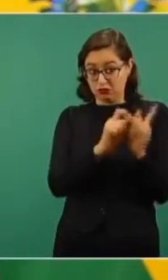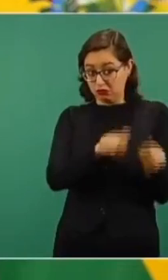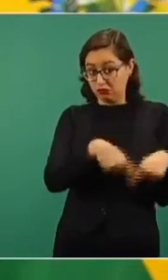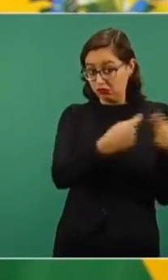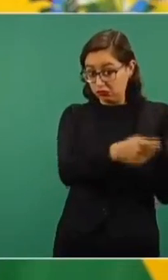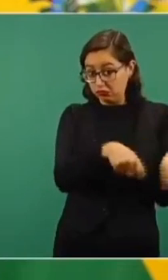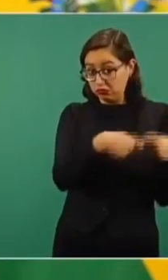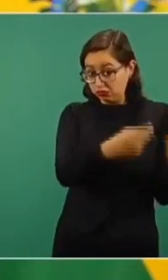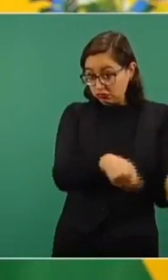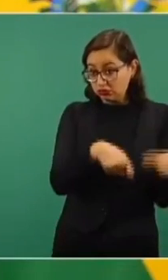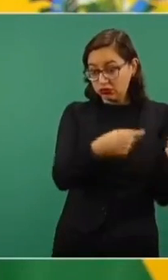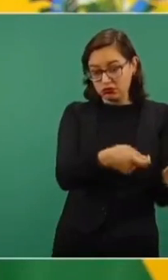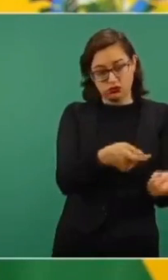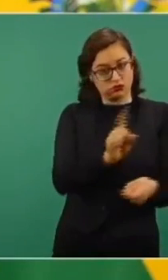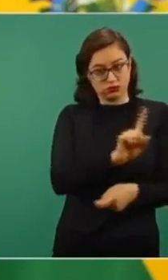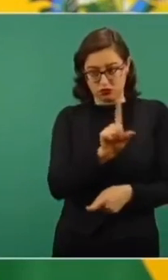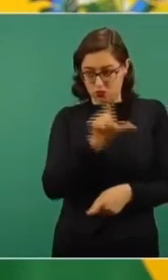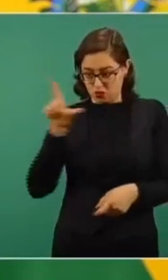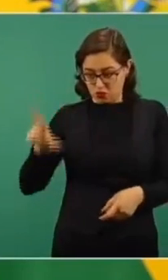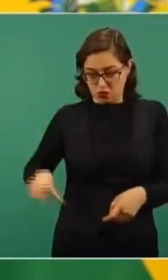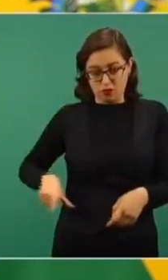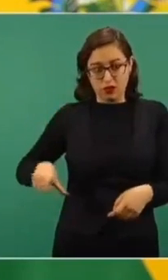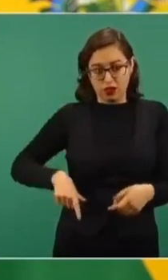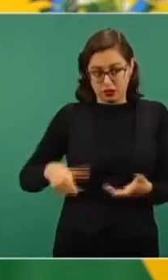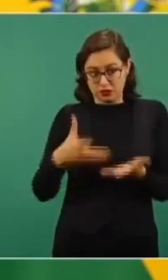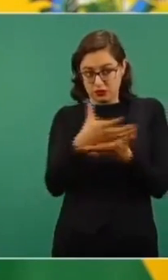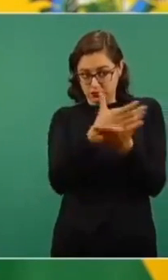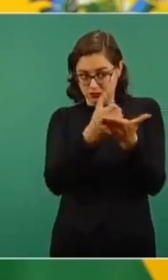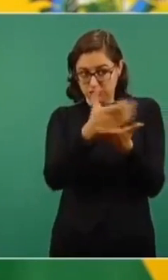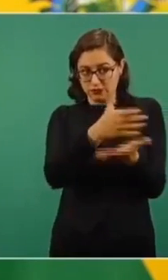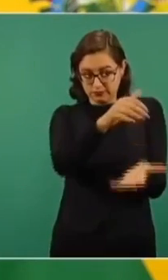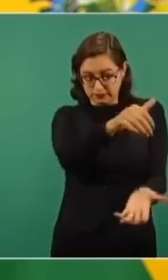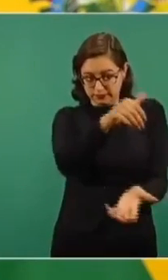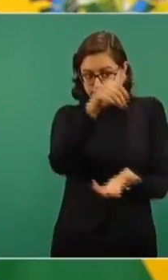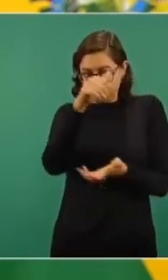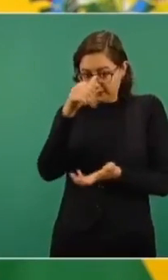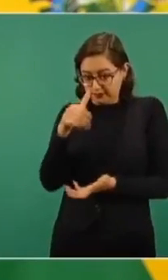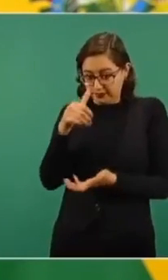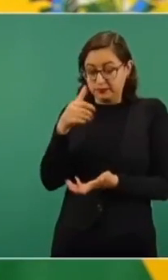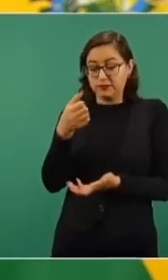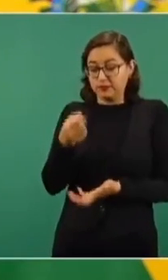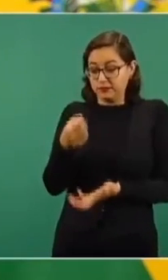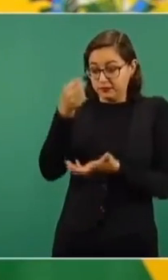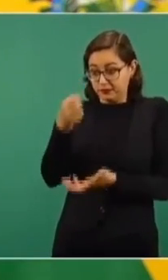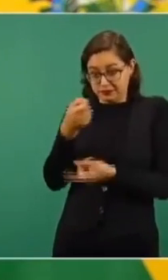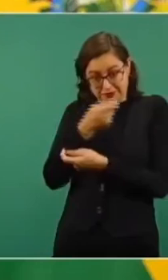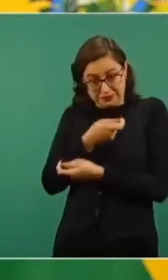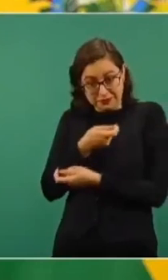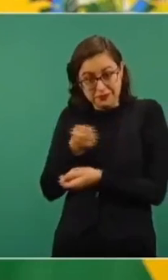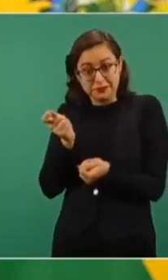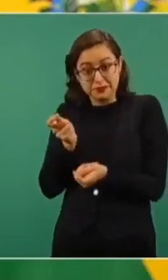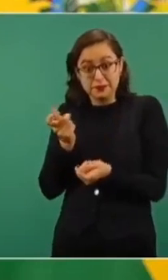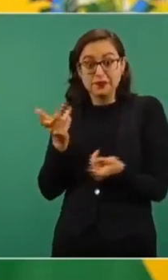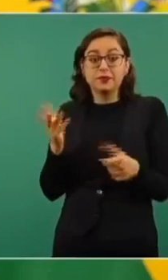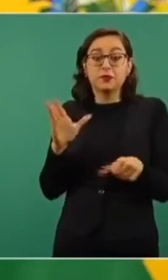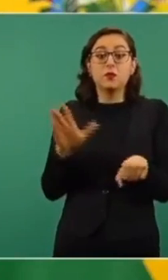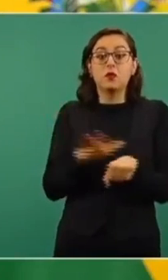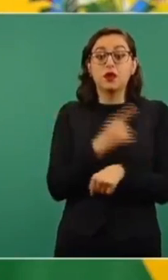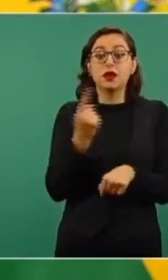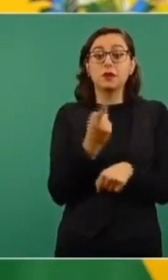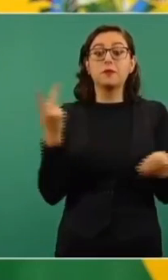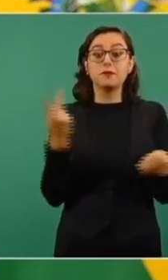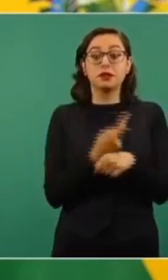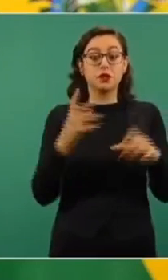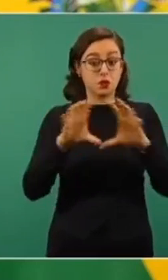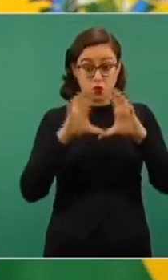Estado. ¿Y por qué el Estado? Porque se tenía que hacer una labor fundamental. El modelo neoliberal normalmente y en